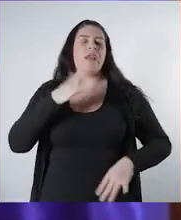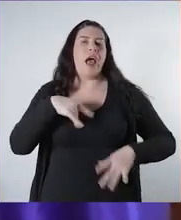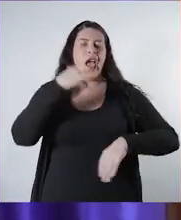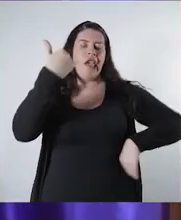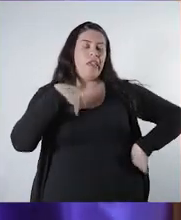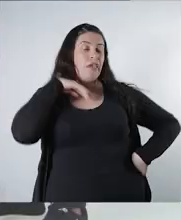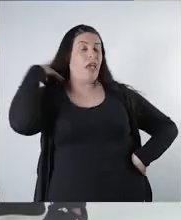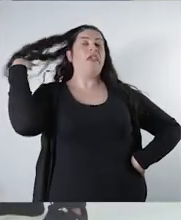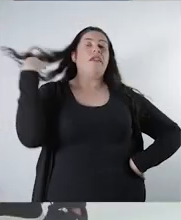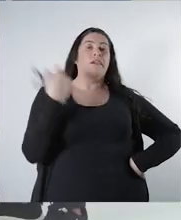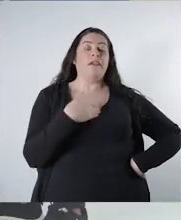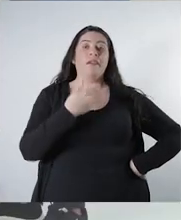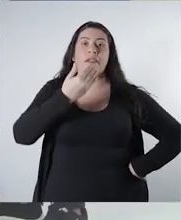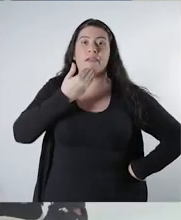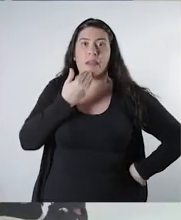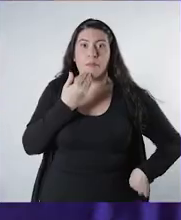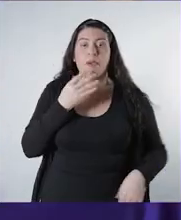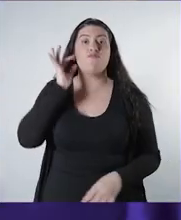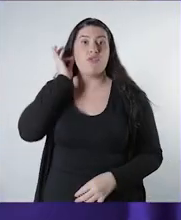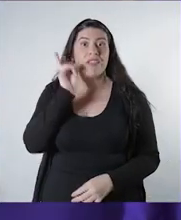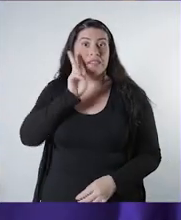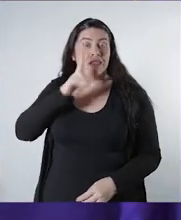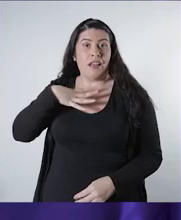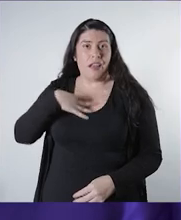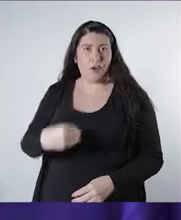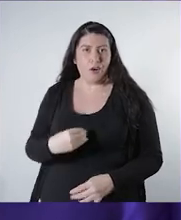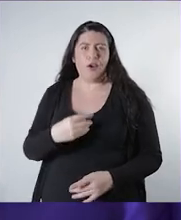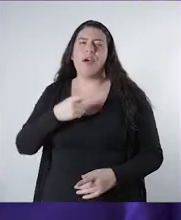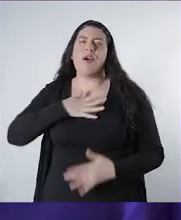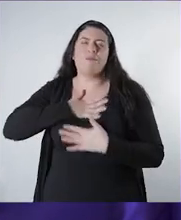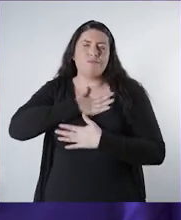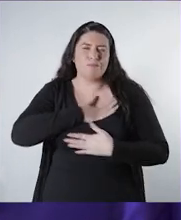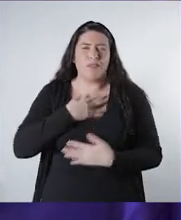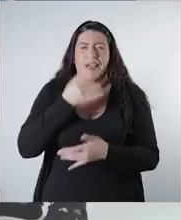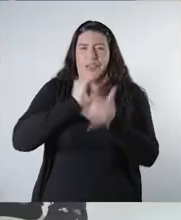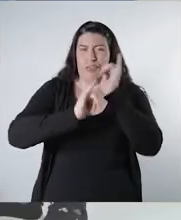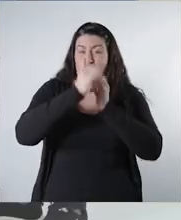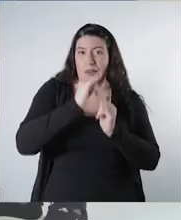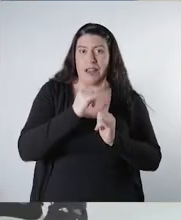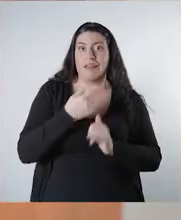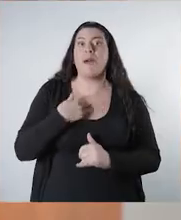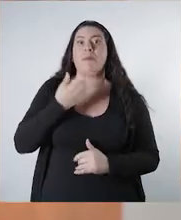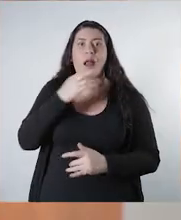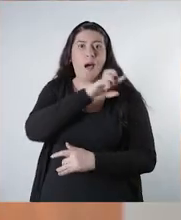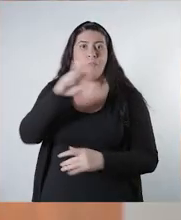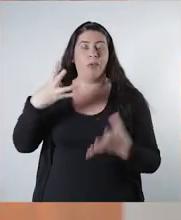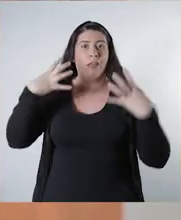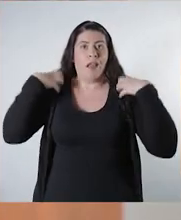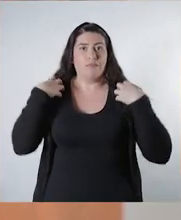de cola patuda, hija. Y también mujeres sin hijos un poquito buenas para el trago. Y feña